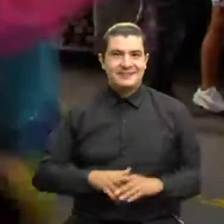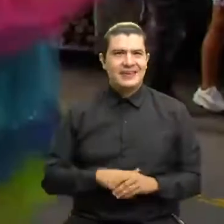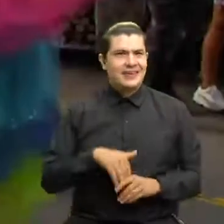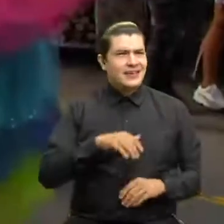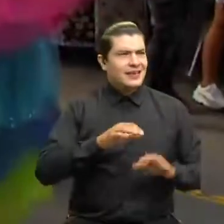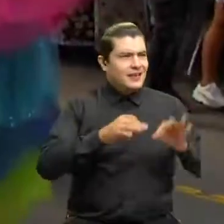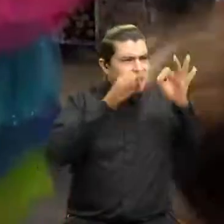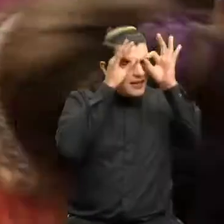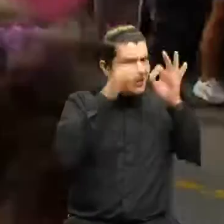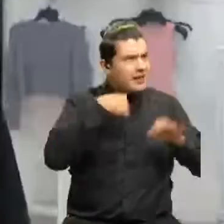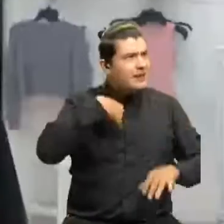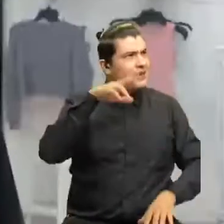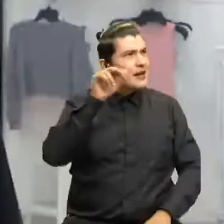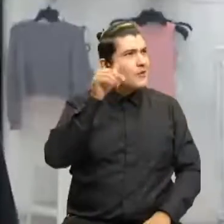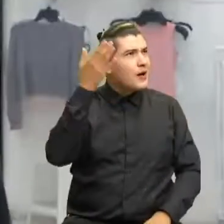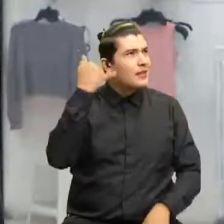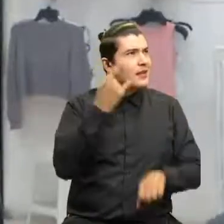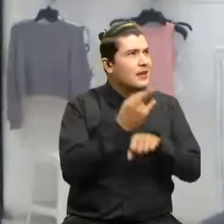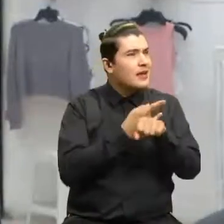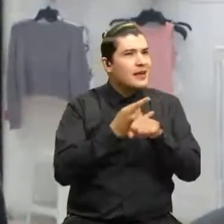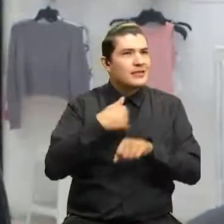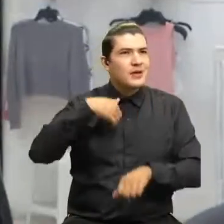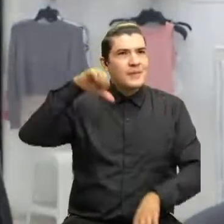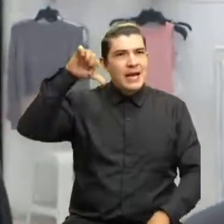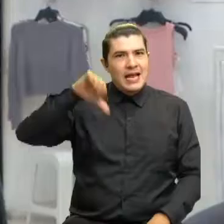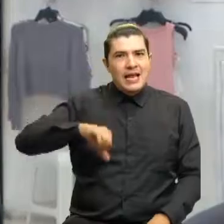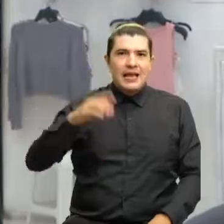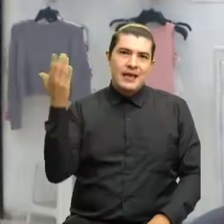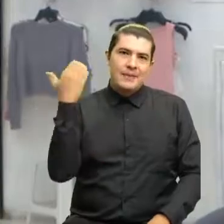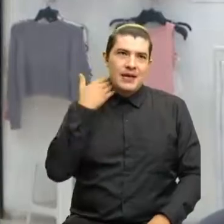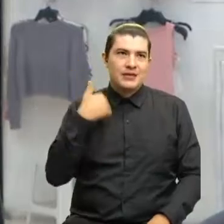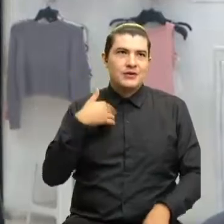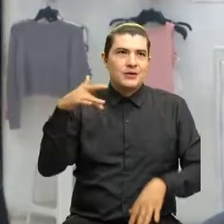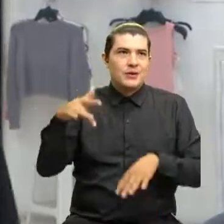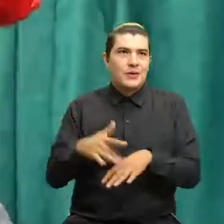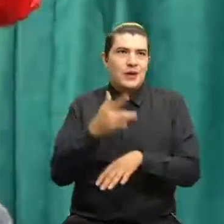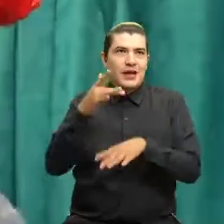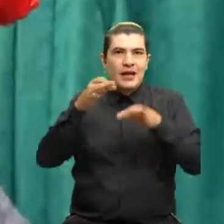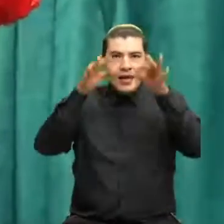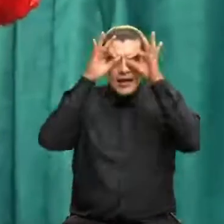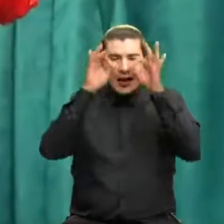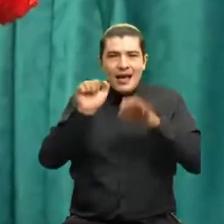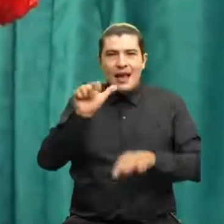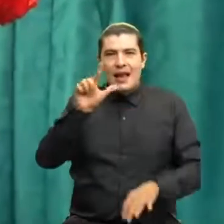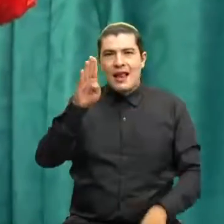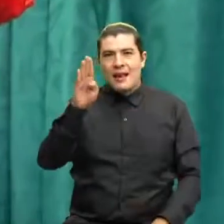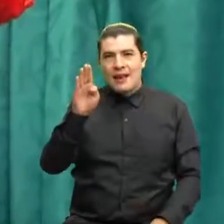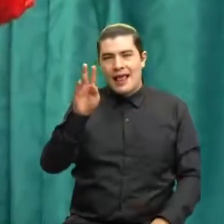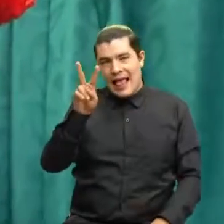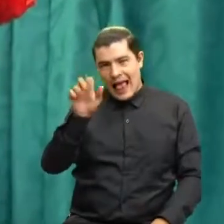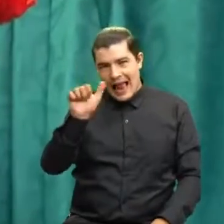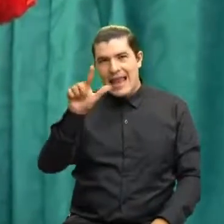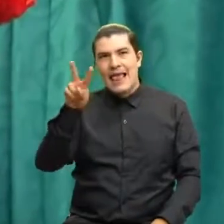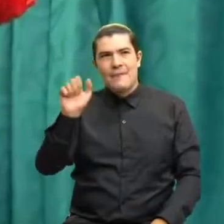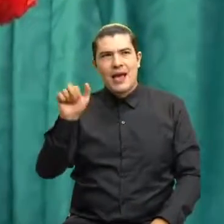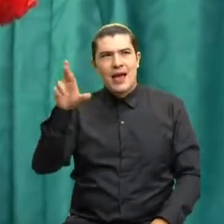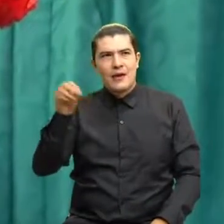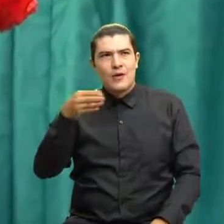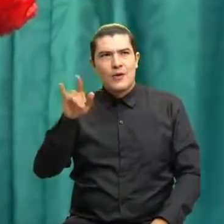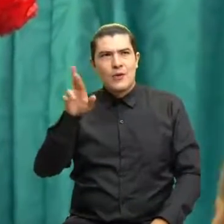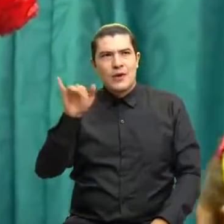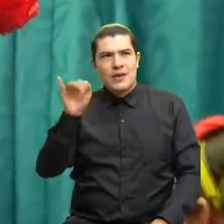que he utilizado fue una vez que perdí una apuesta y me tocó disfrazarme de Álvaro Uribe Vélez. Uy, más extraño, yo diría que